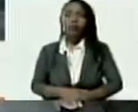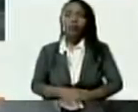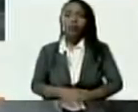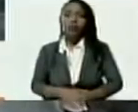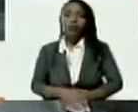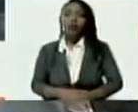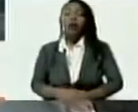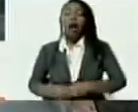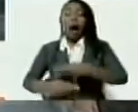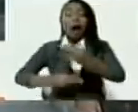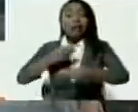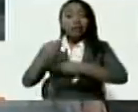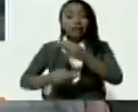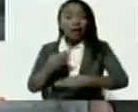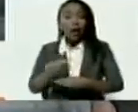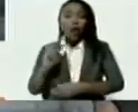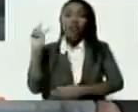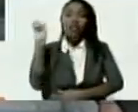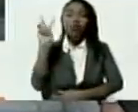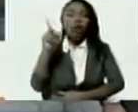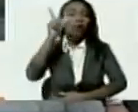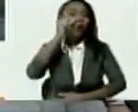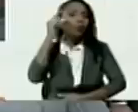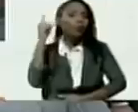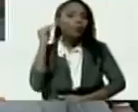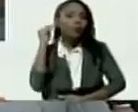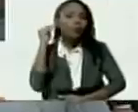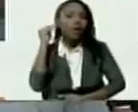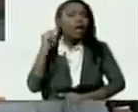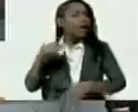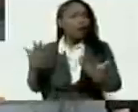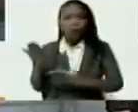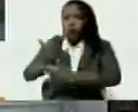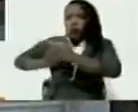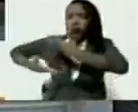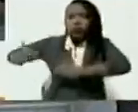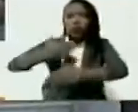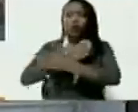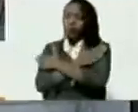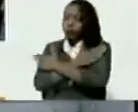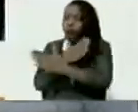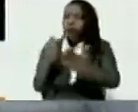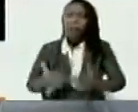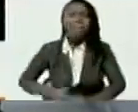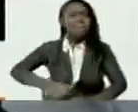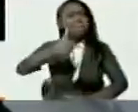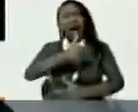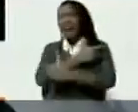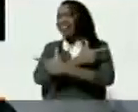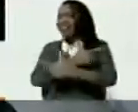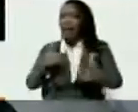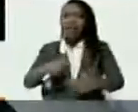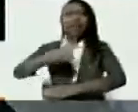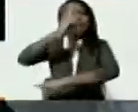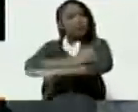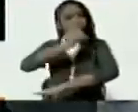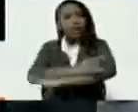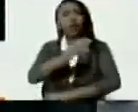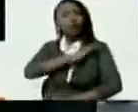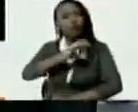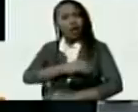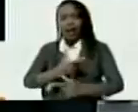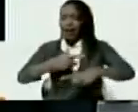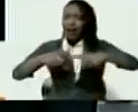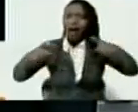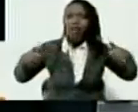ejercer venezolanos y venezolanas. La cooperación y la solidaridad más grande, la disciplina social más